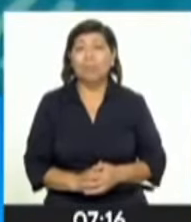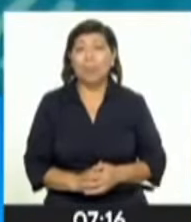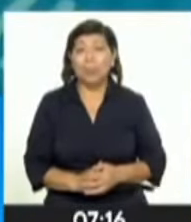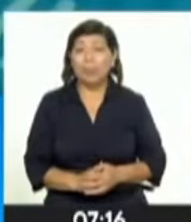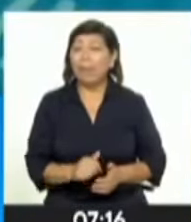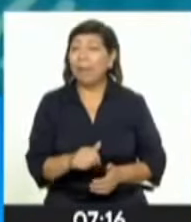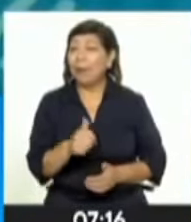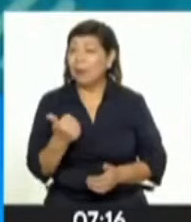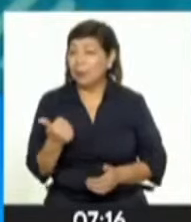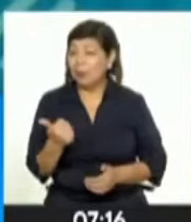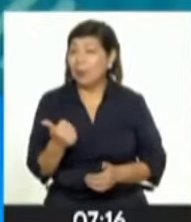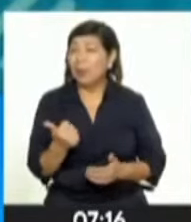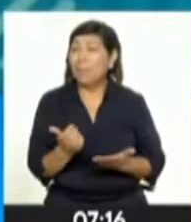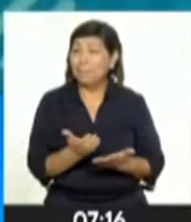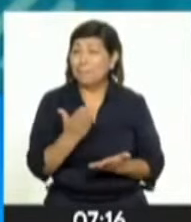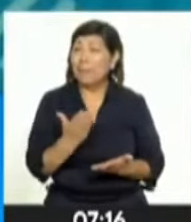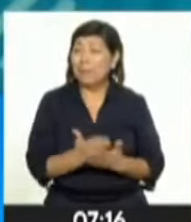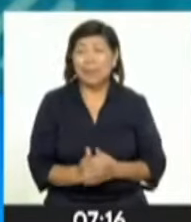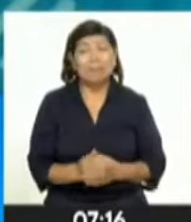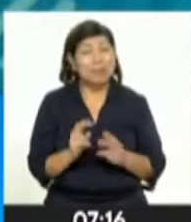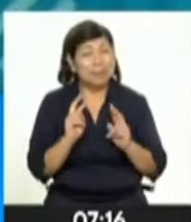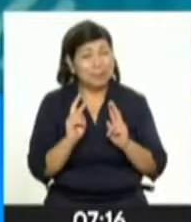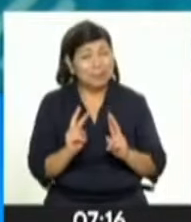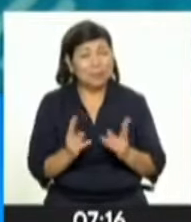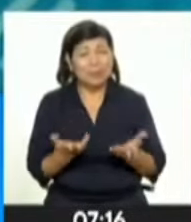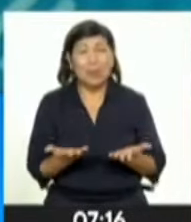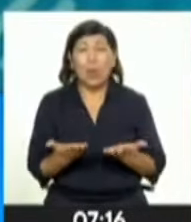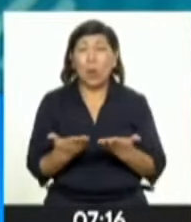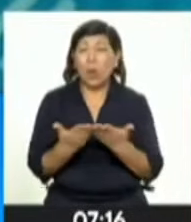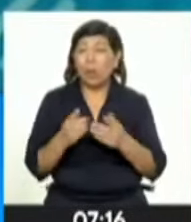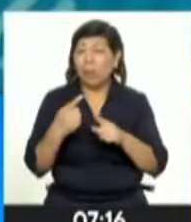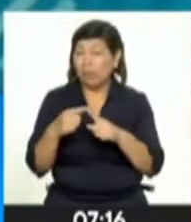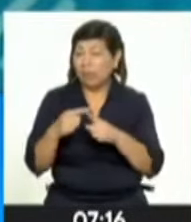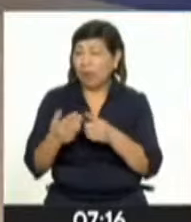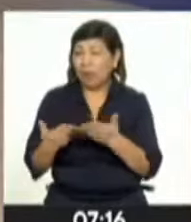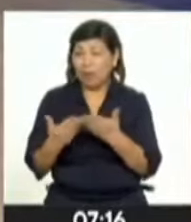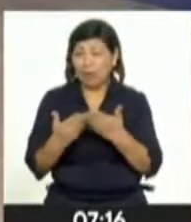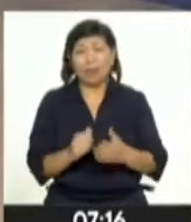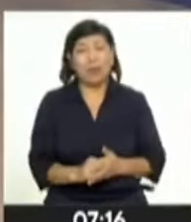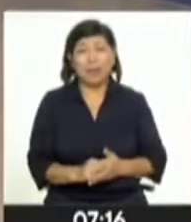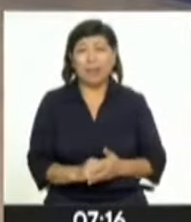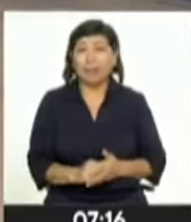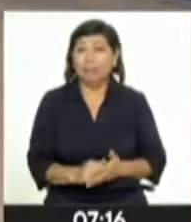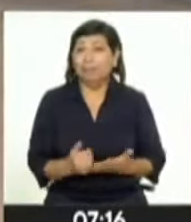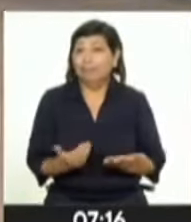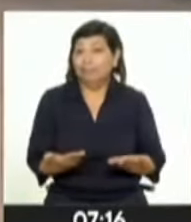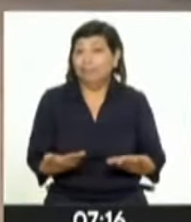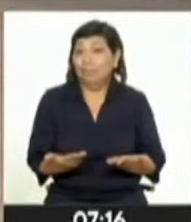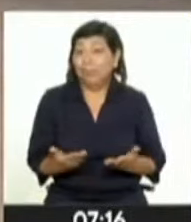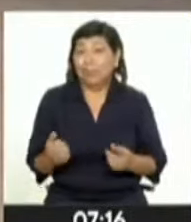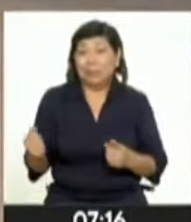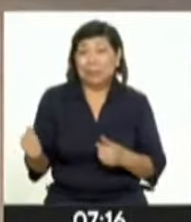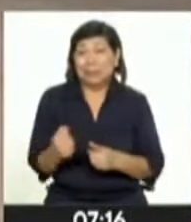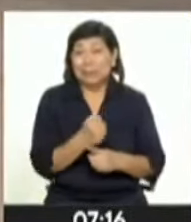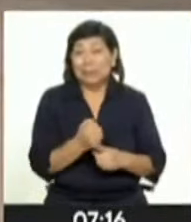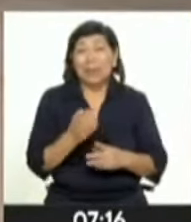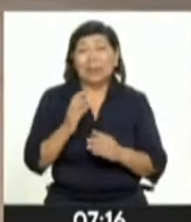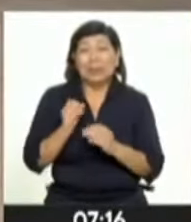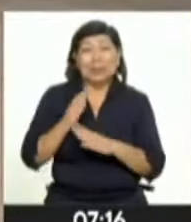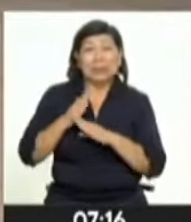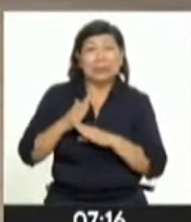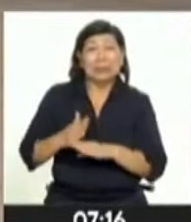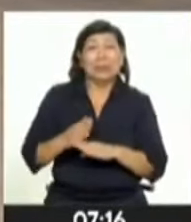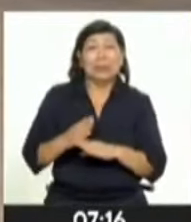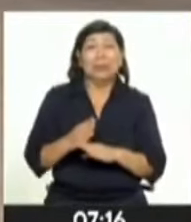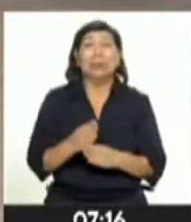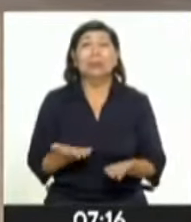ministra, hay otra problemática latente en los centros educativos que responde a actos de violencia, bullying. De hecho,